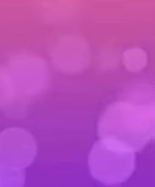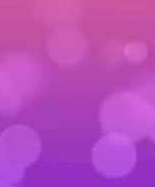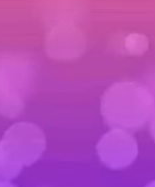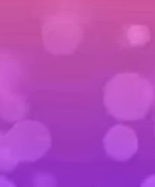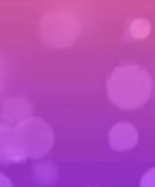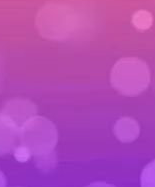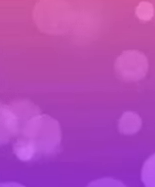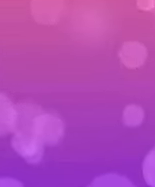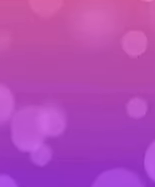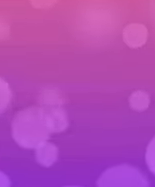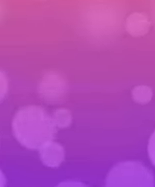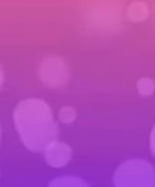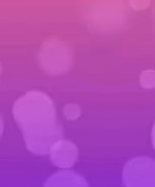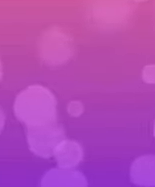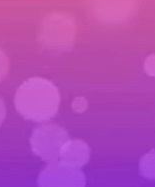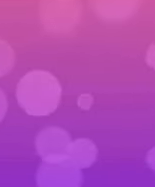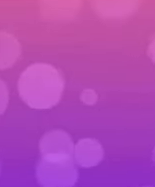vidao me Gan loco